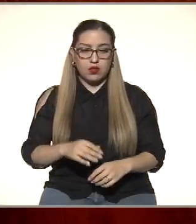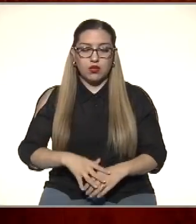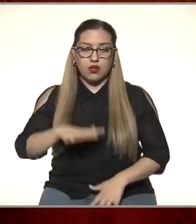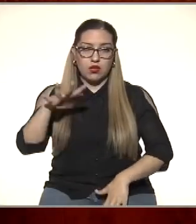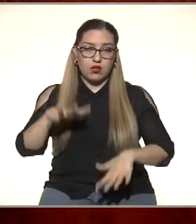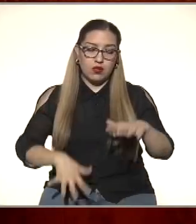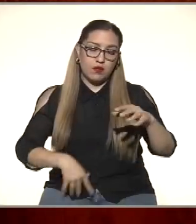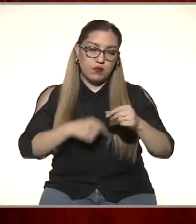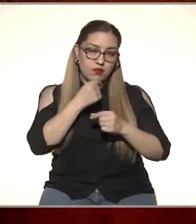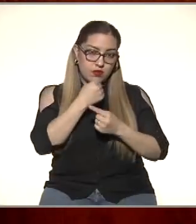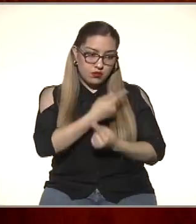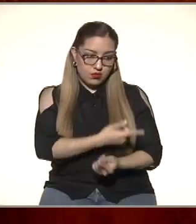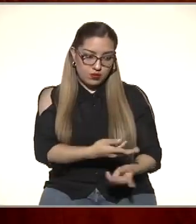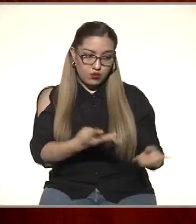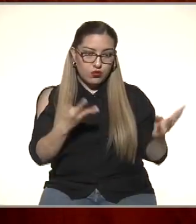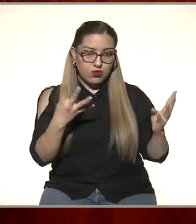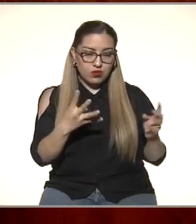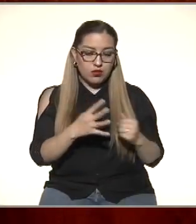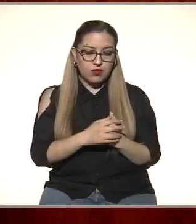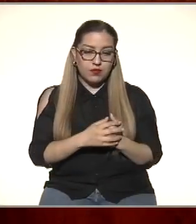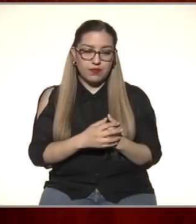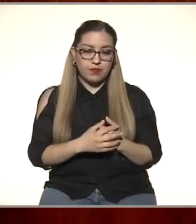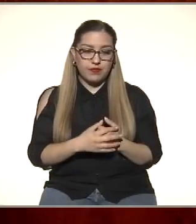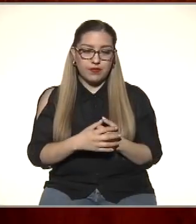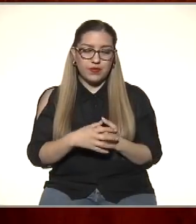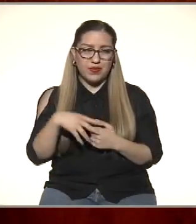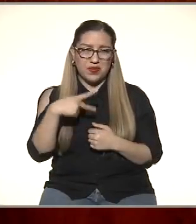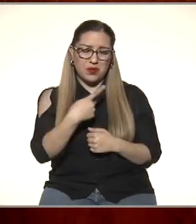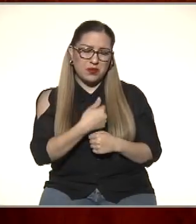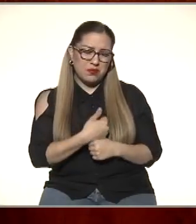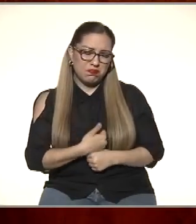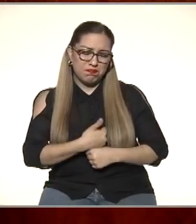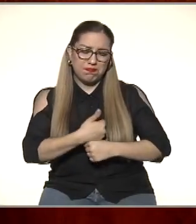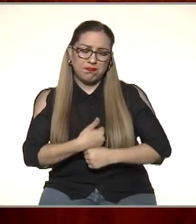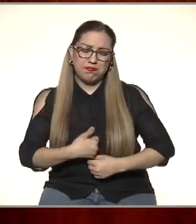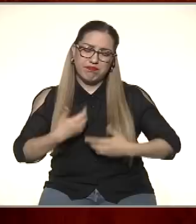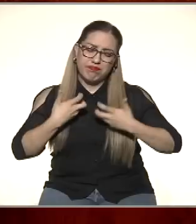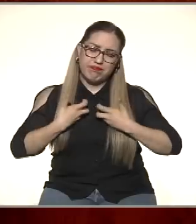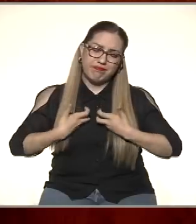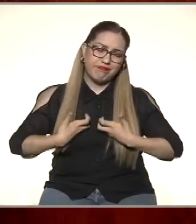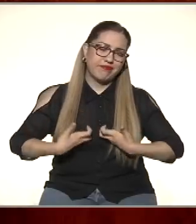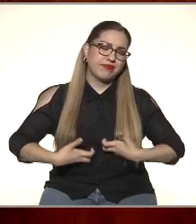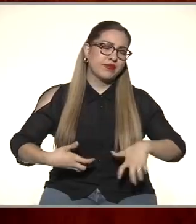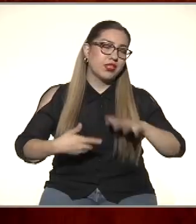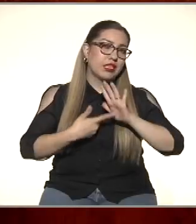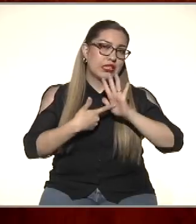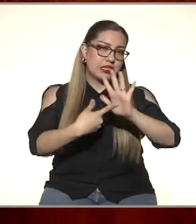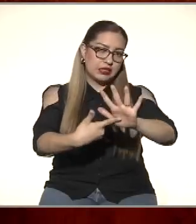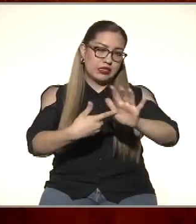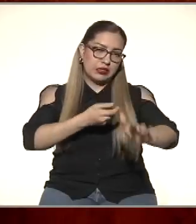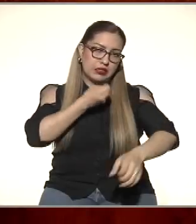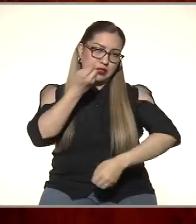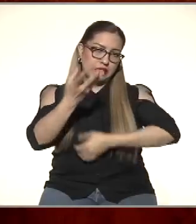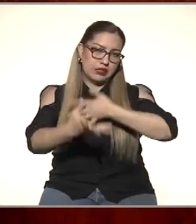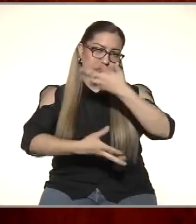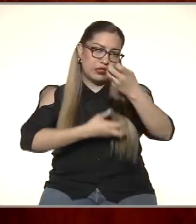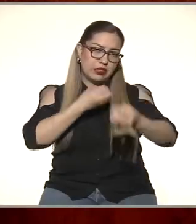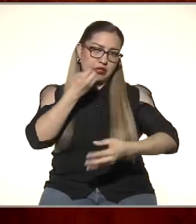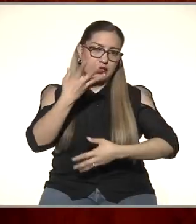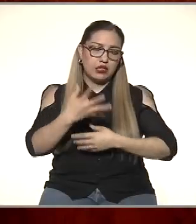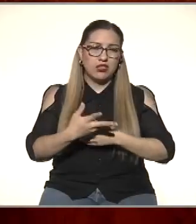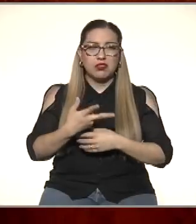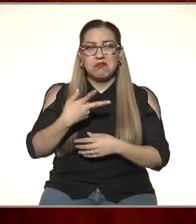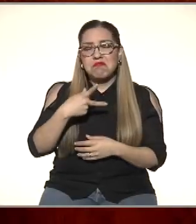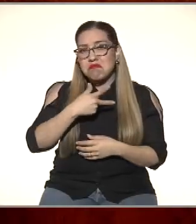somatizan, sacan esta angustia, esta ansiedad, esta depresión, y lo malo es que no se sabe qué lo origina, porque como todo